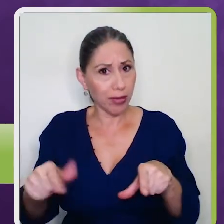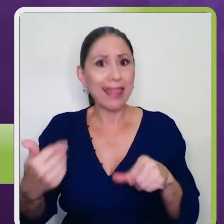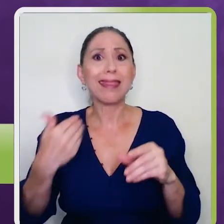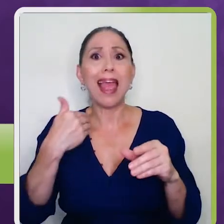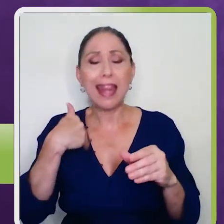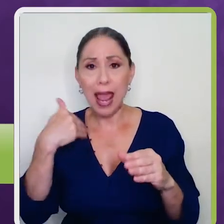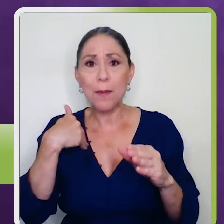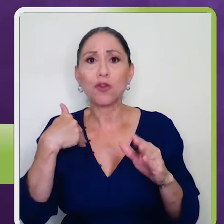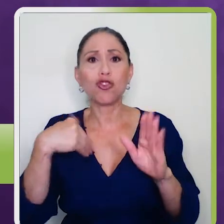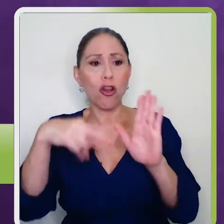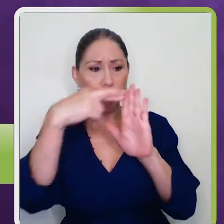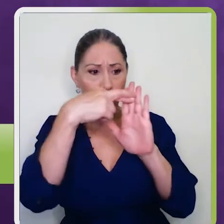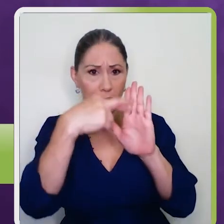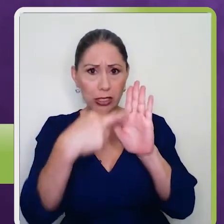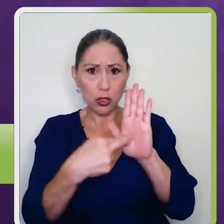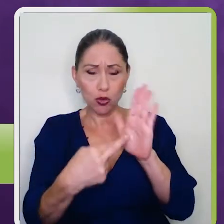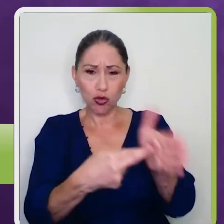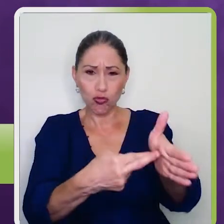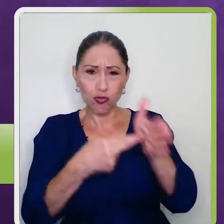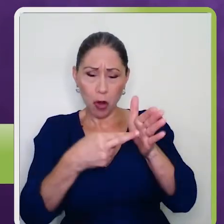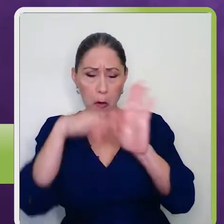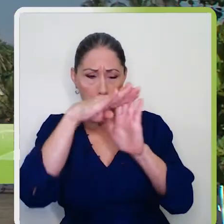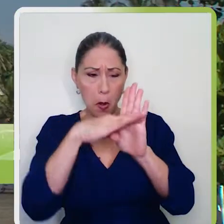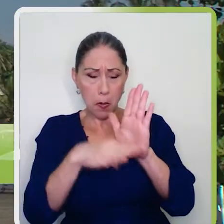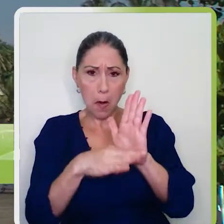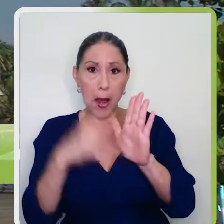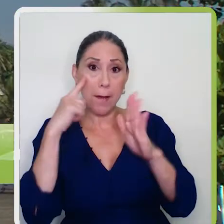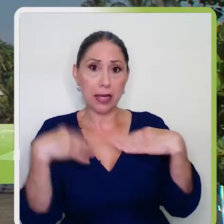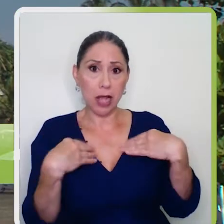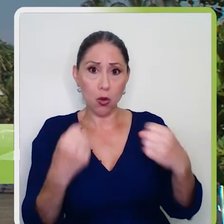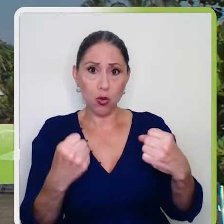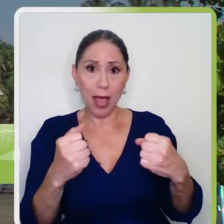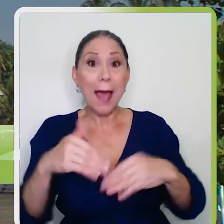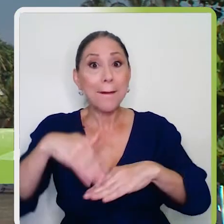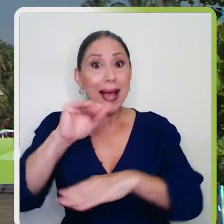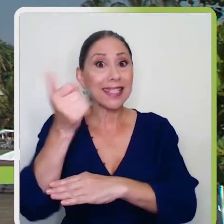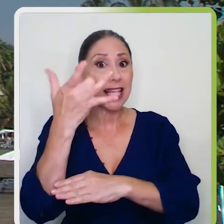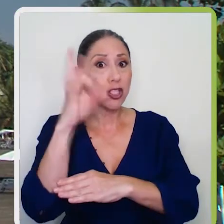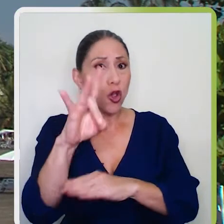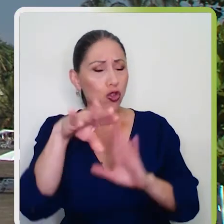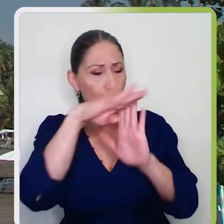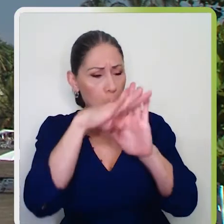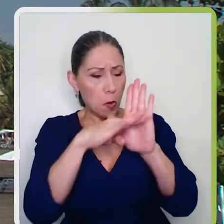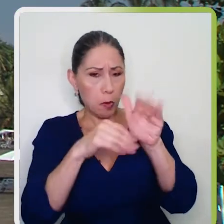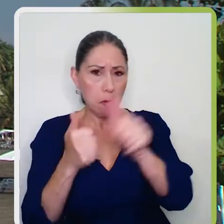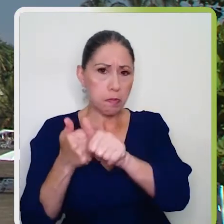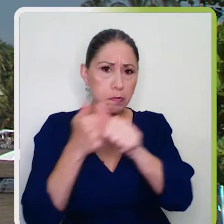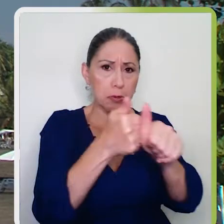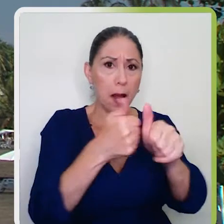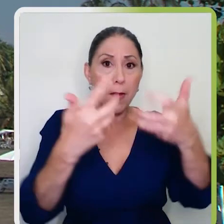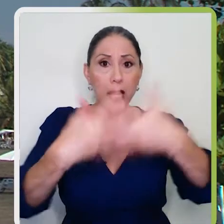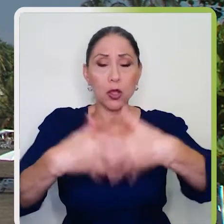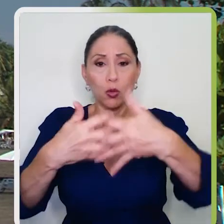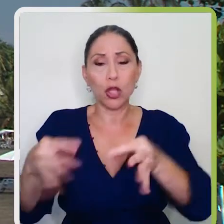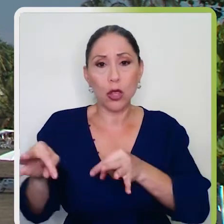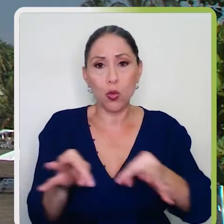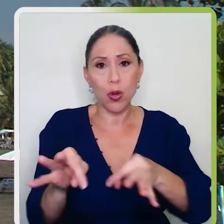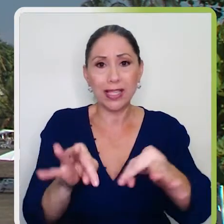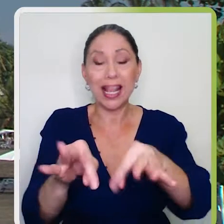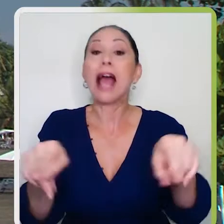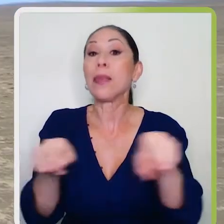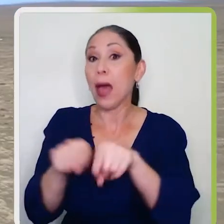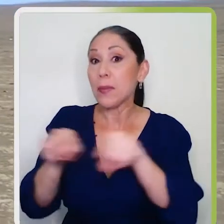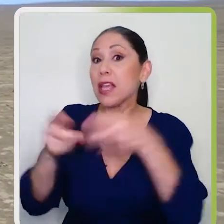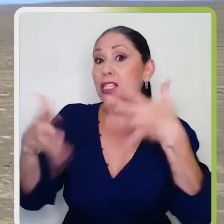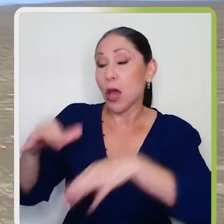protocolos sanitarios, más de 18 protocolos sanitarios para la industria turística como tal, y hemos estado trabajando y también